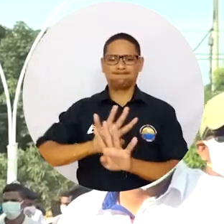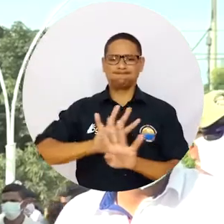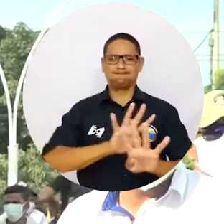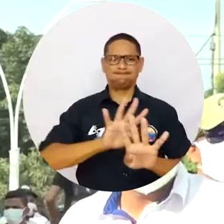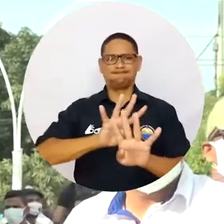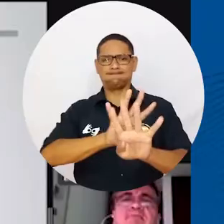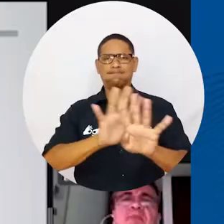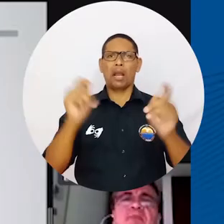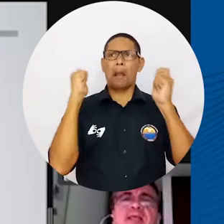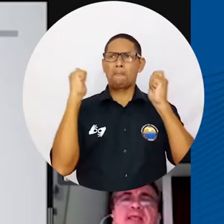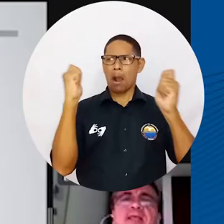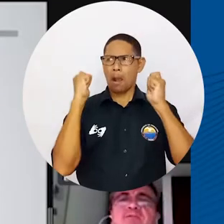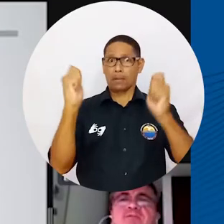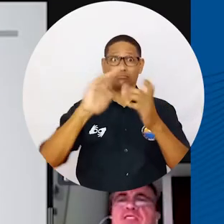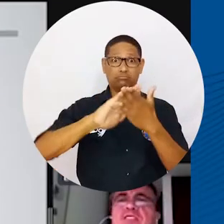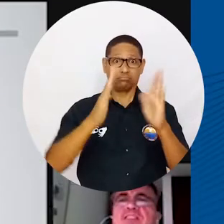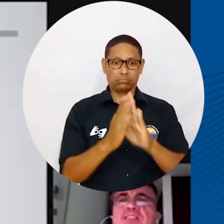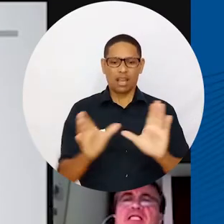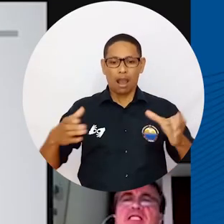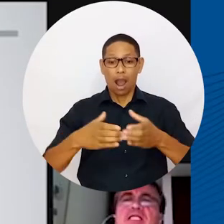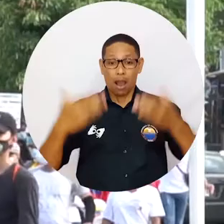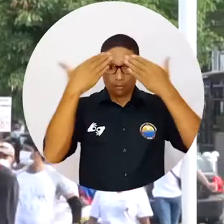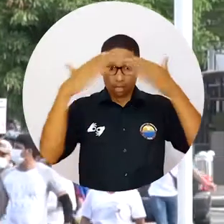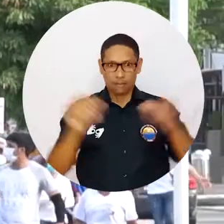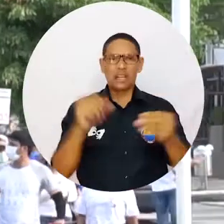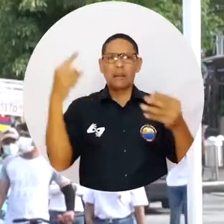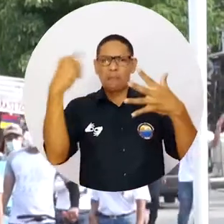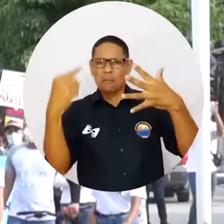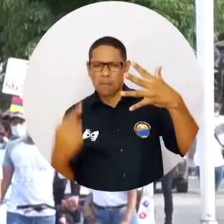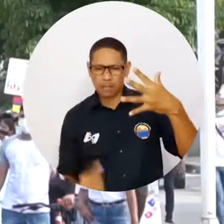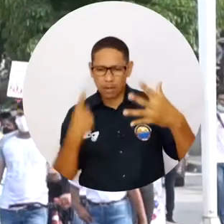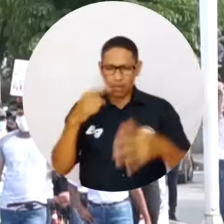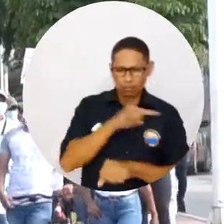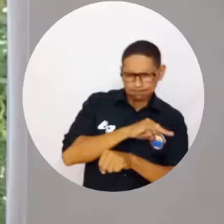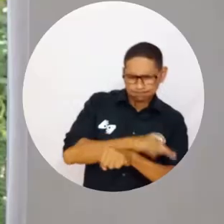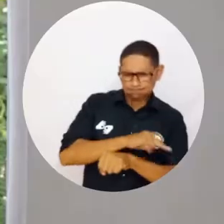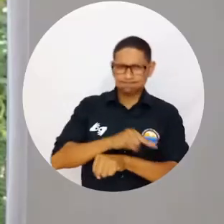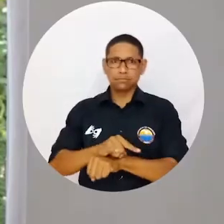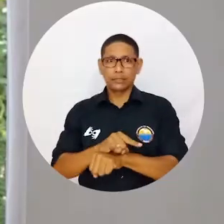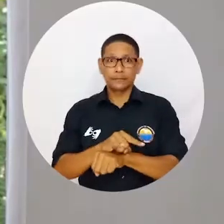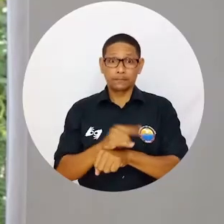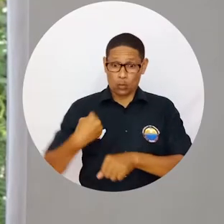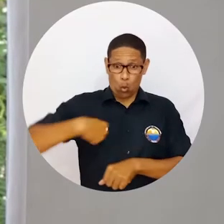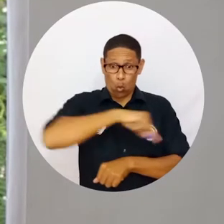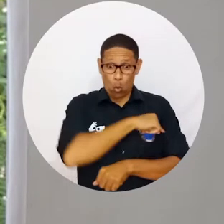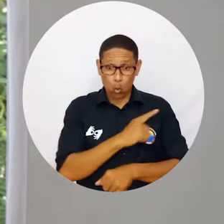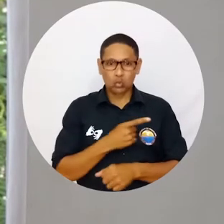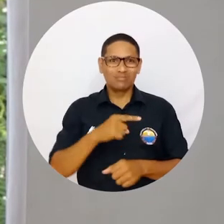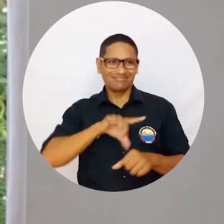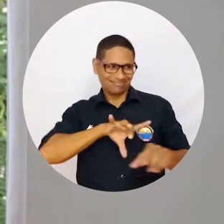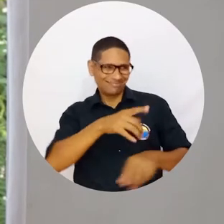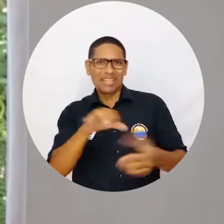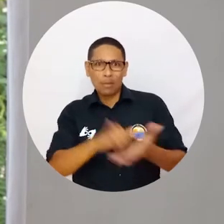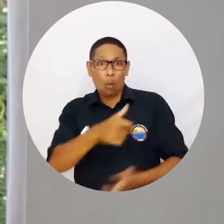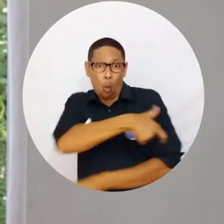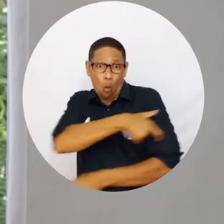movilizaciones, jornadas de protesta pacífica, aulas abiertas y demás manifestaciones. Nosotros, como miembros del Comité